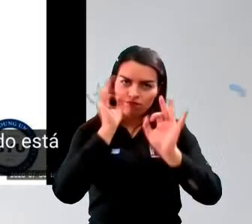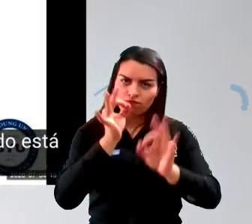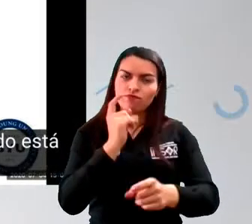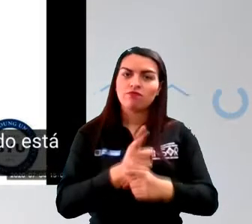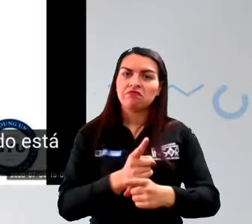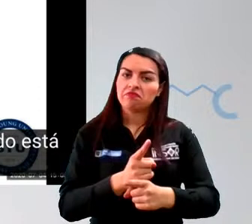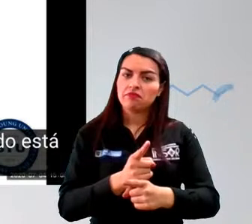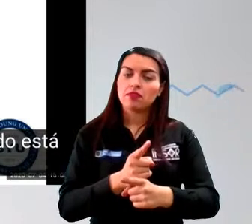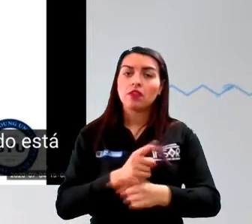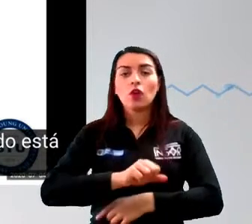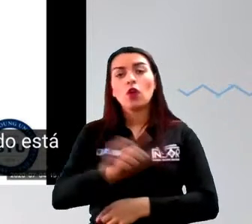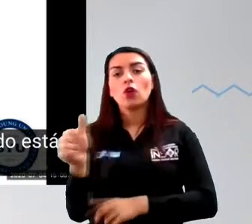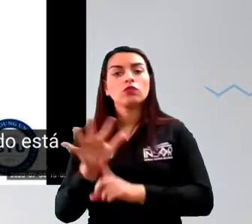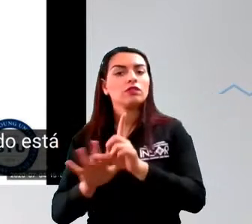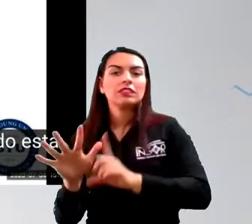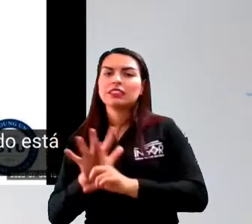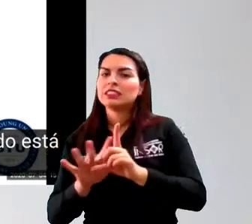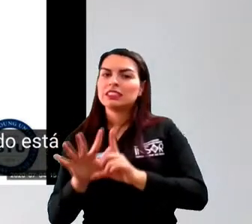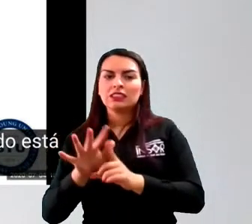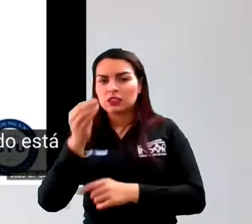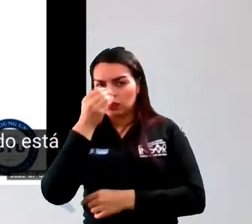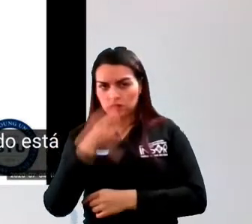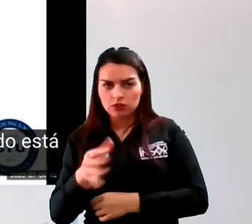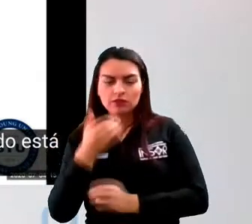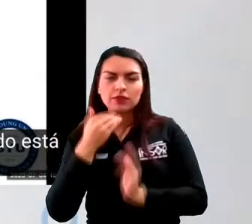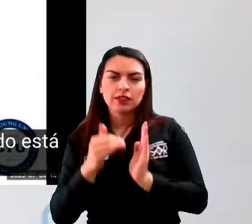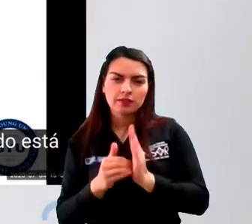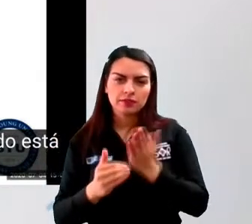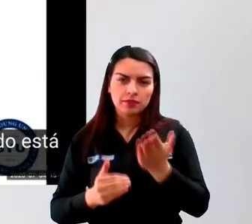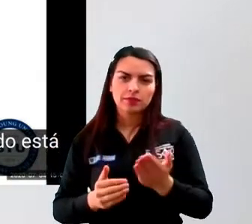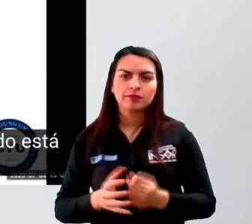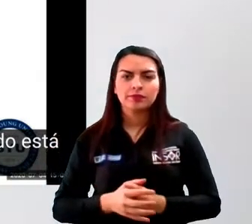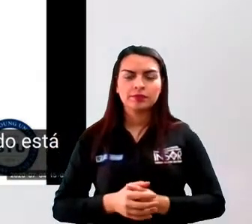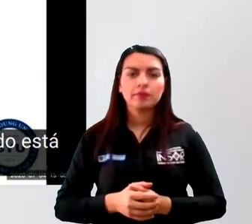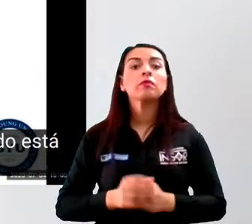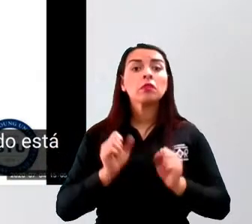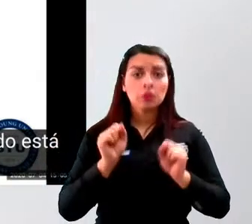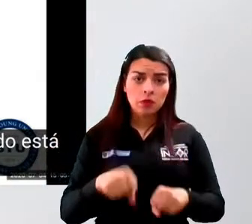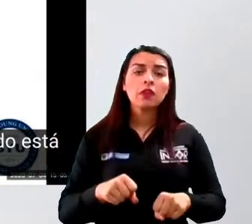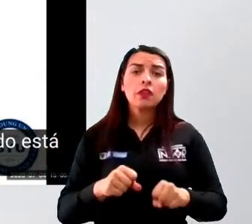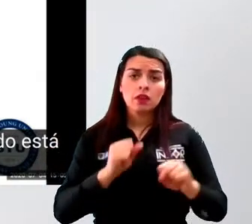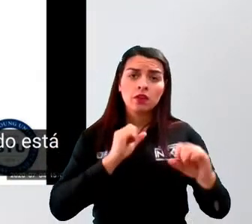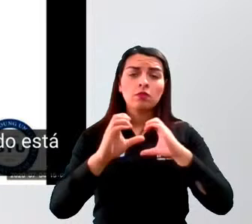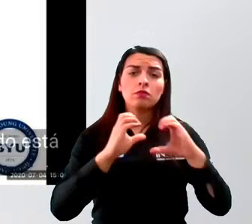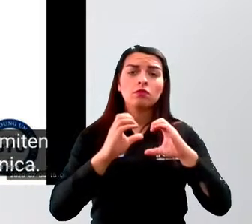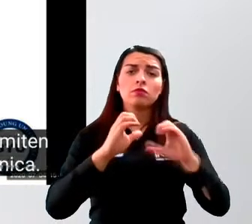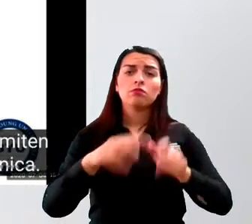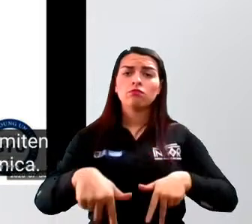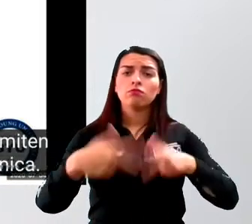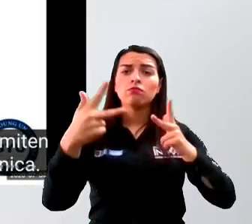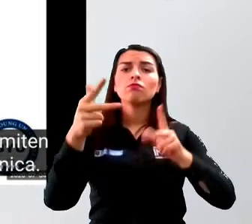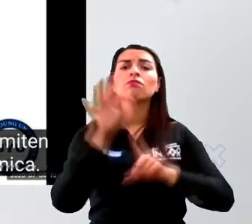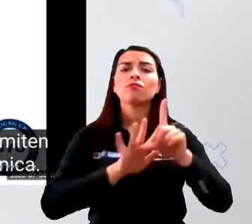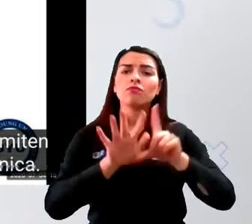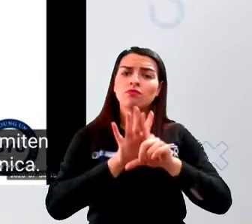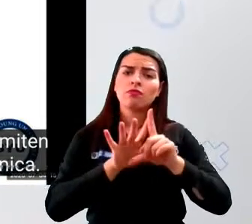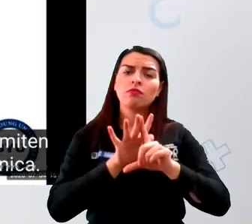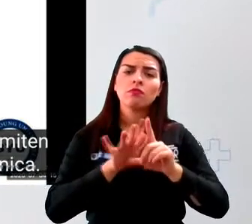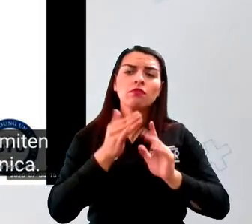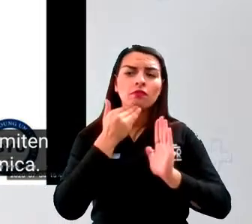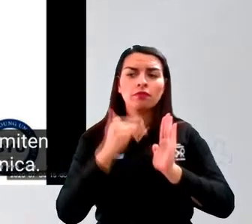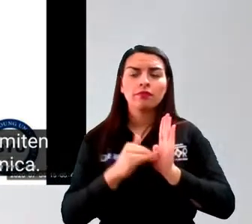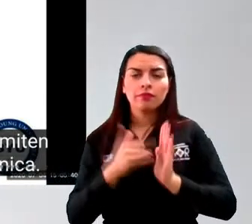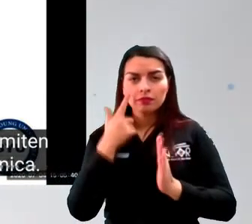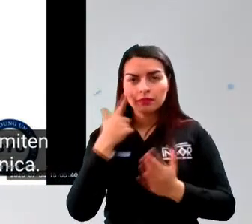manera no adecuada, y voy a hablarle un poco sobre eso. También es posible la comunicación de video asincrónica, de modo que